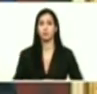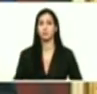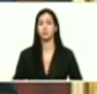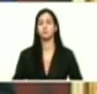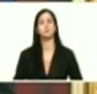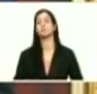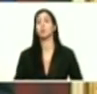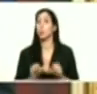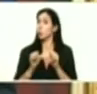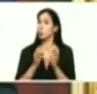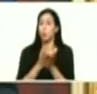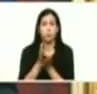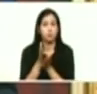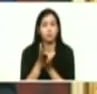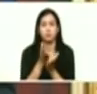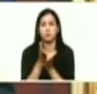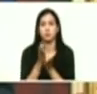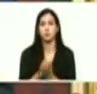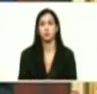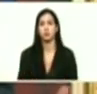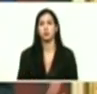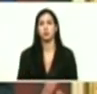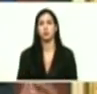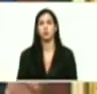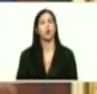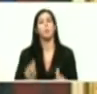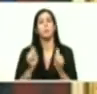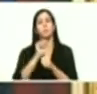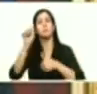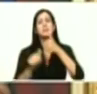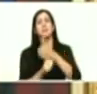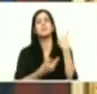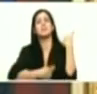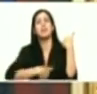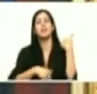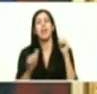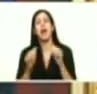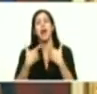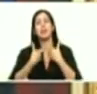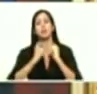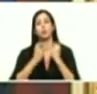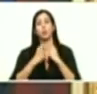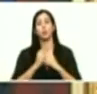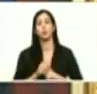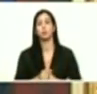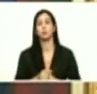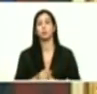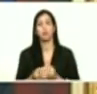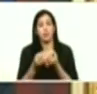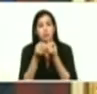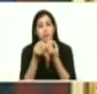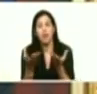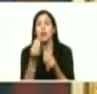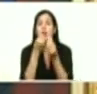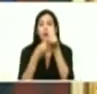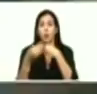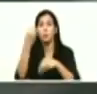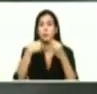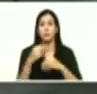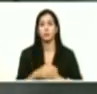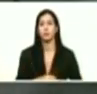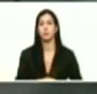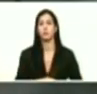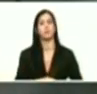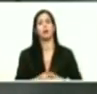y seguir compañero vicepresidente Aristóbulo bueno alimentando la agenda económica bolivariana